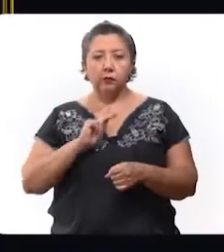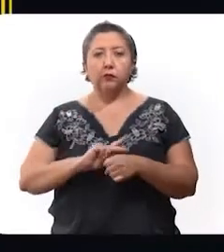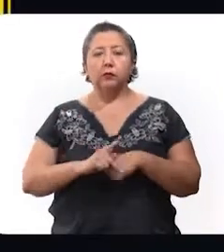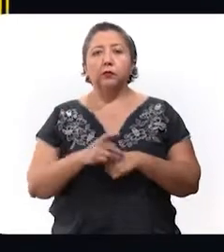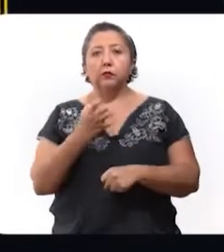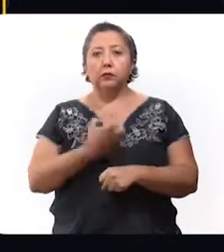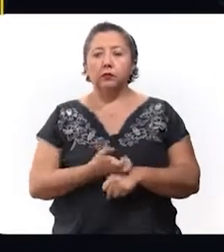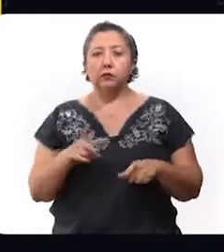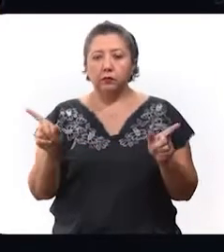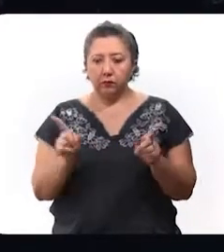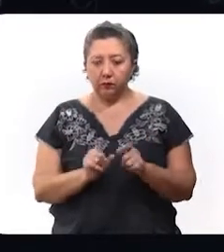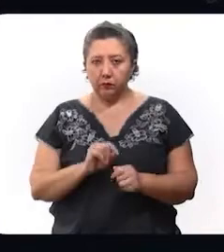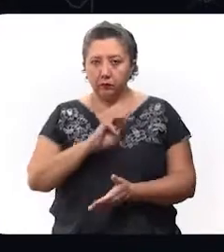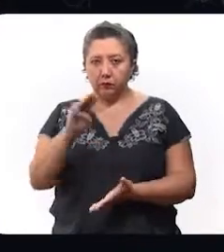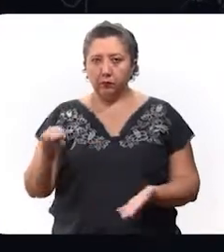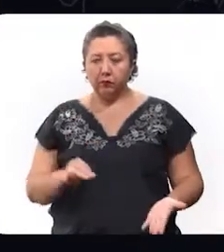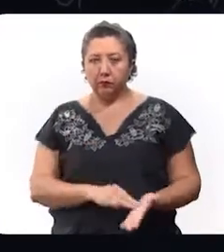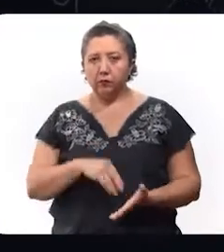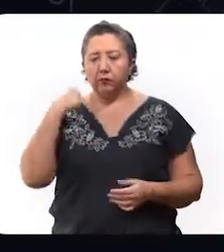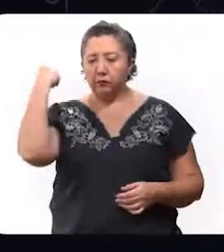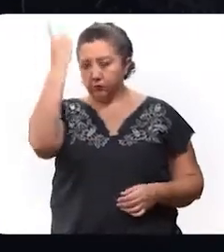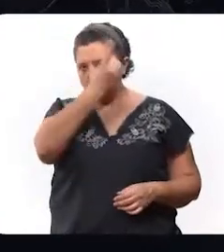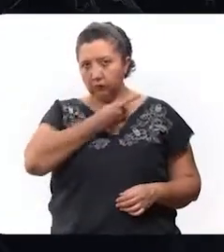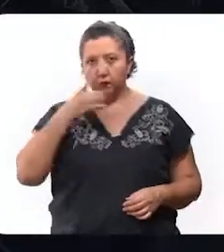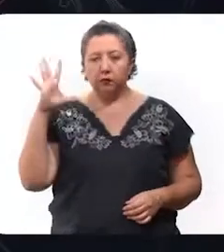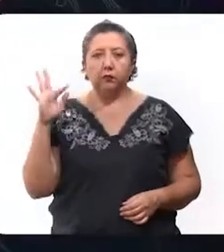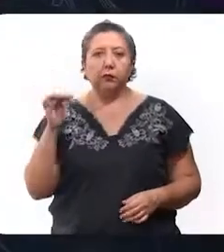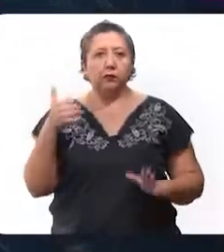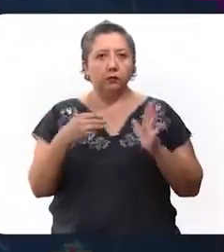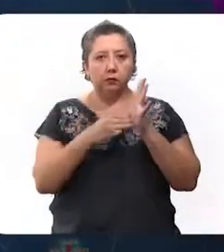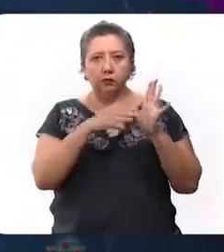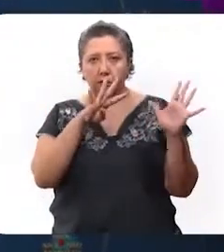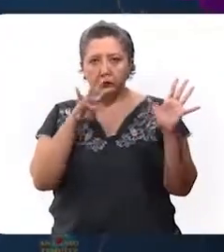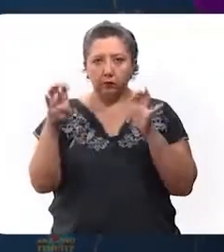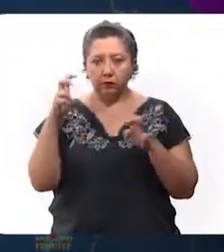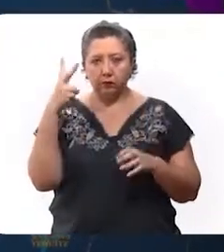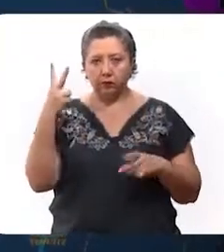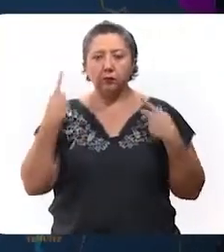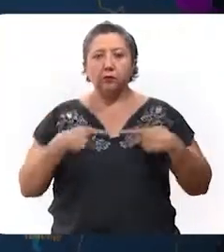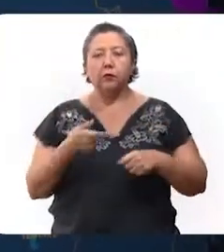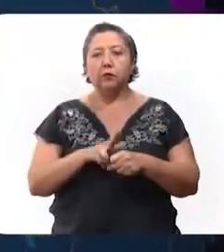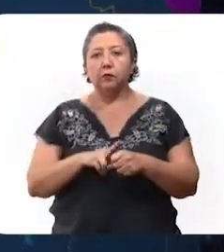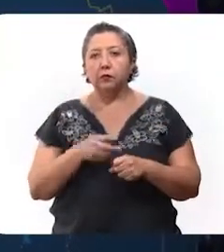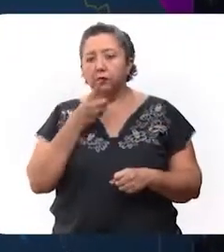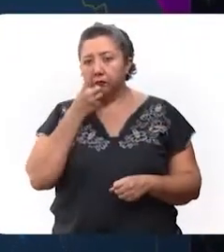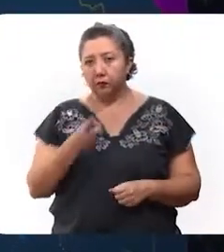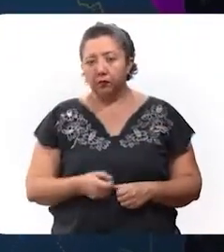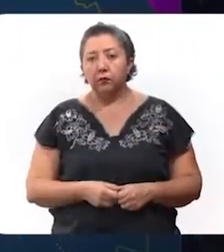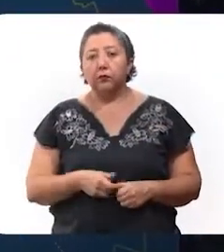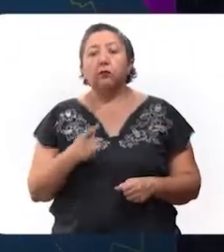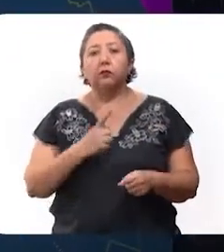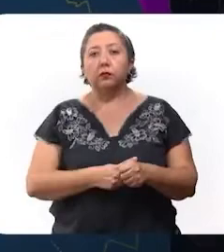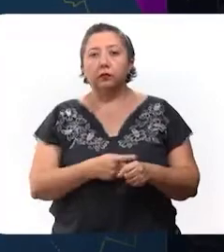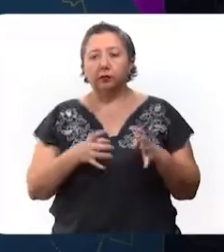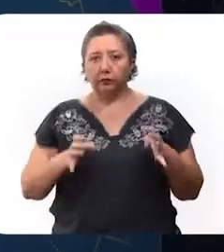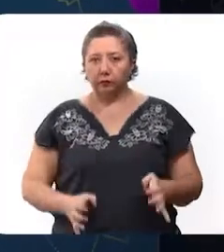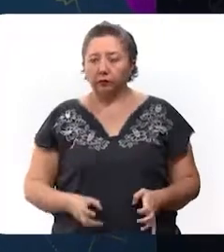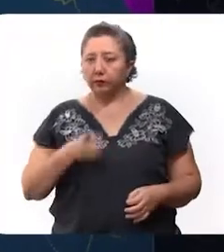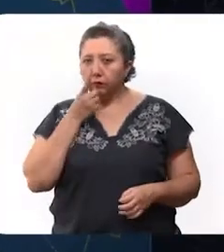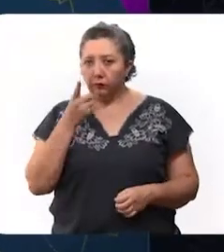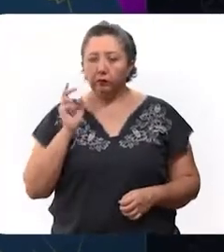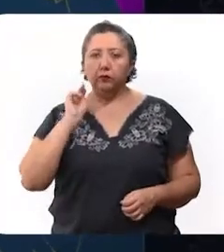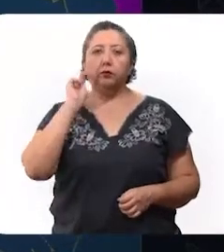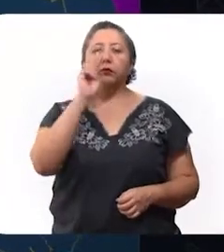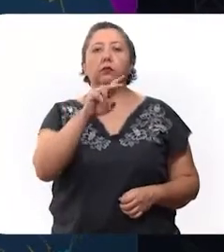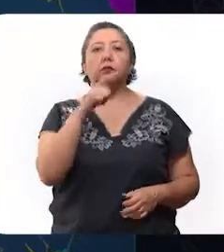estado. Específicamente en Mérida se han diagnosticado 46.902 personas contagiadas de coronavirus que viven en la